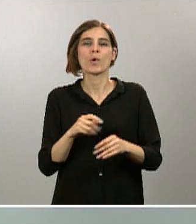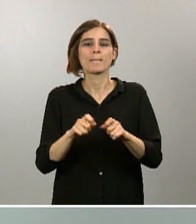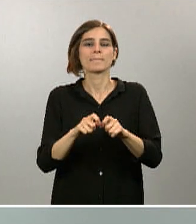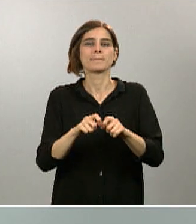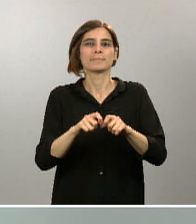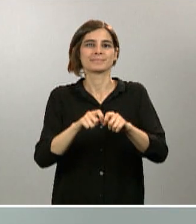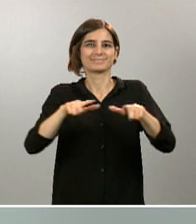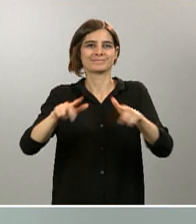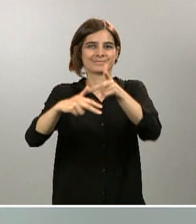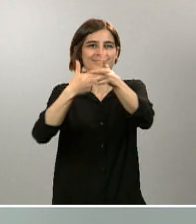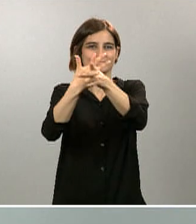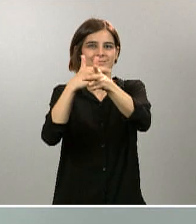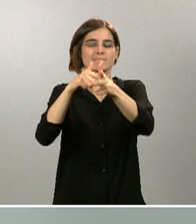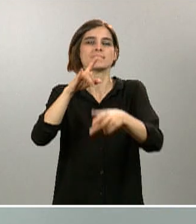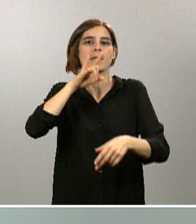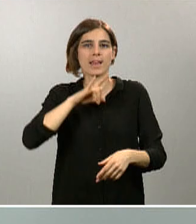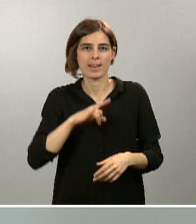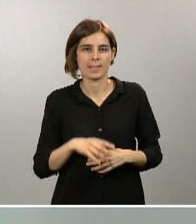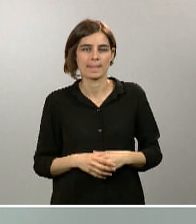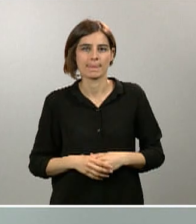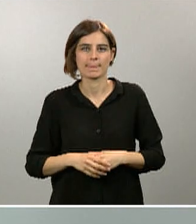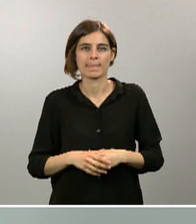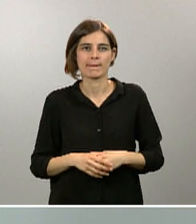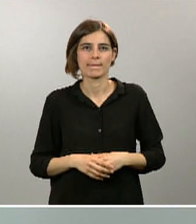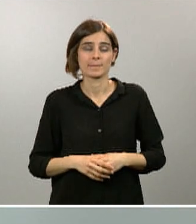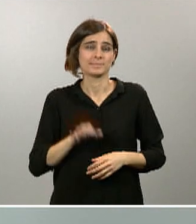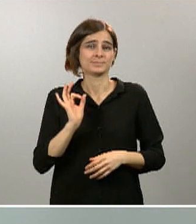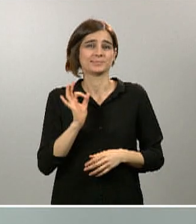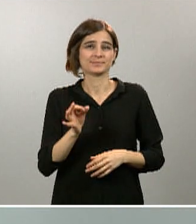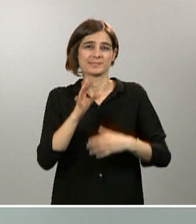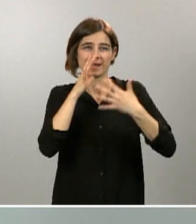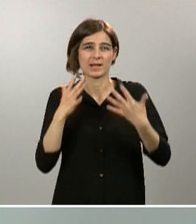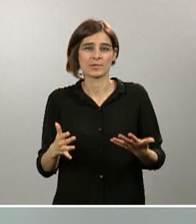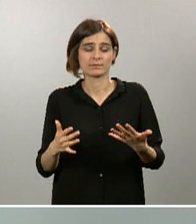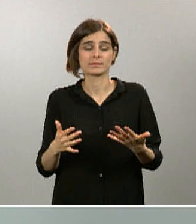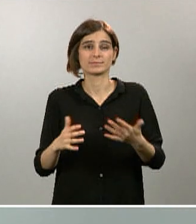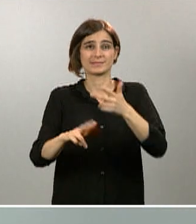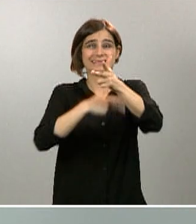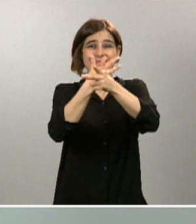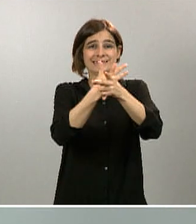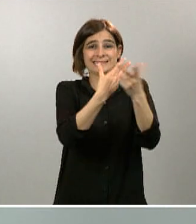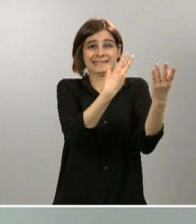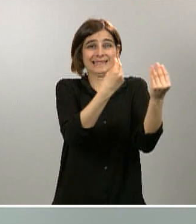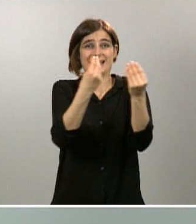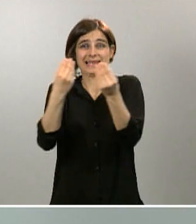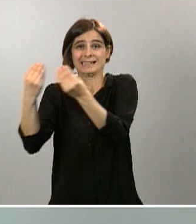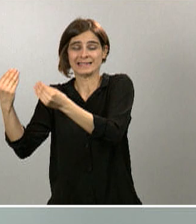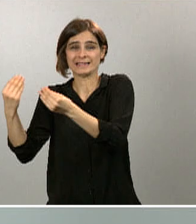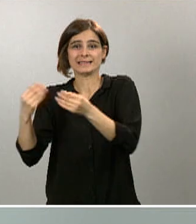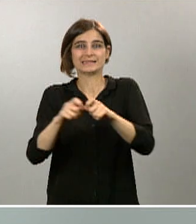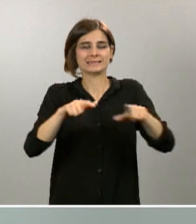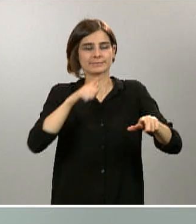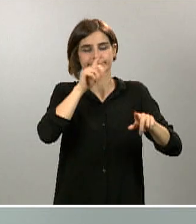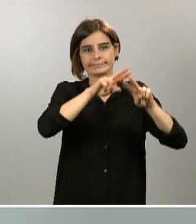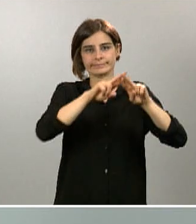decir, por supuesto que el amplio espectro de aplicaciones que utilizamos hoy en día todos los internautas están siendo sometidas a estudio y